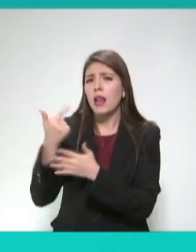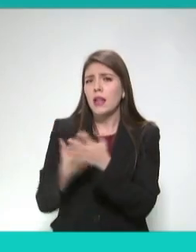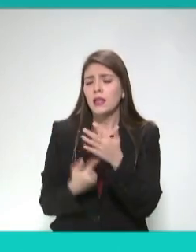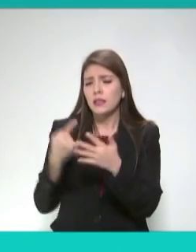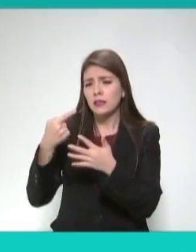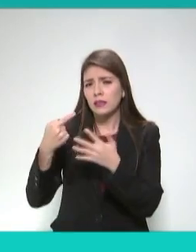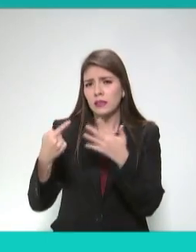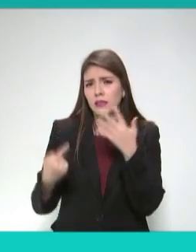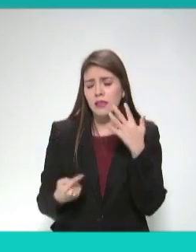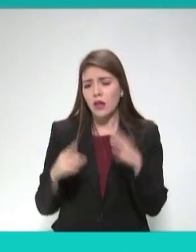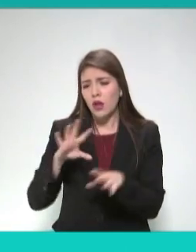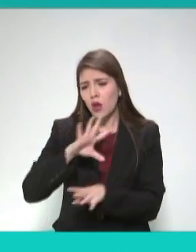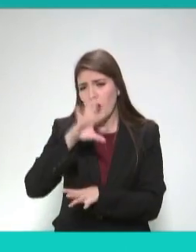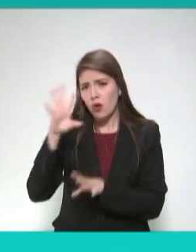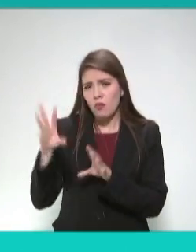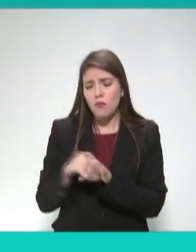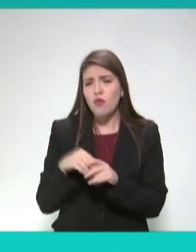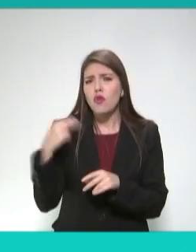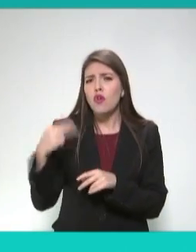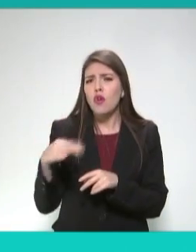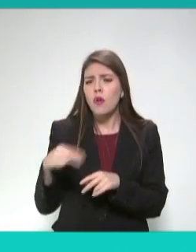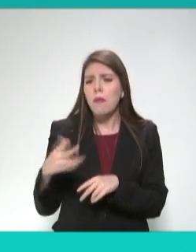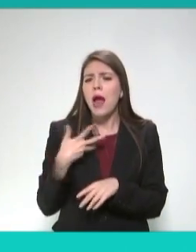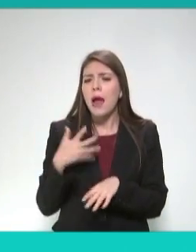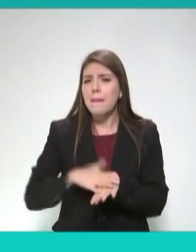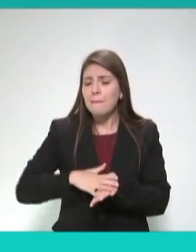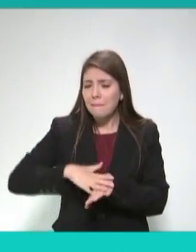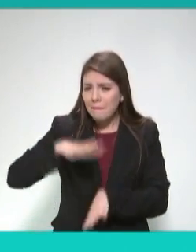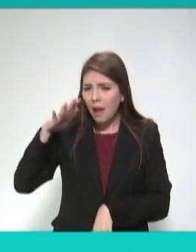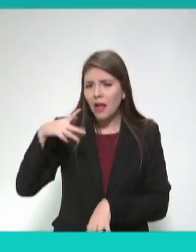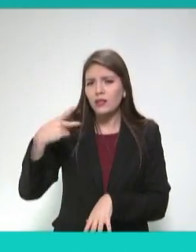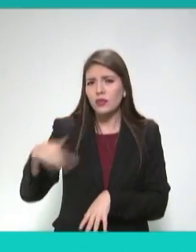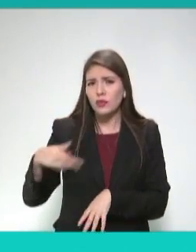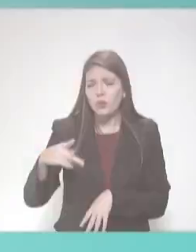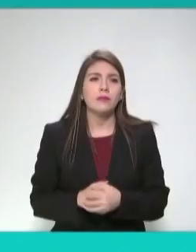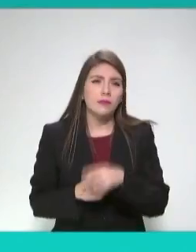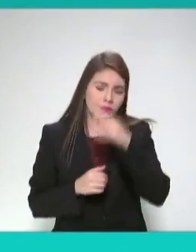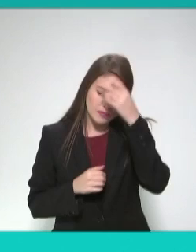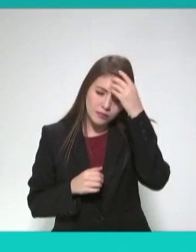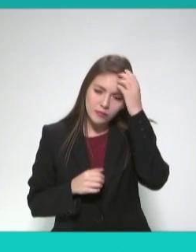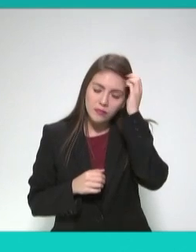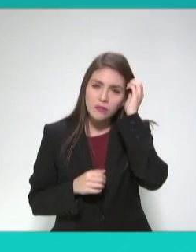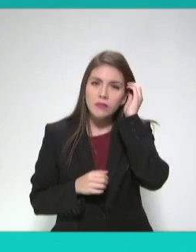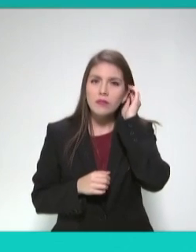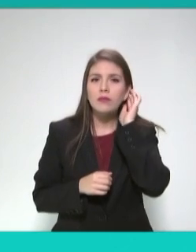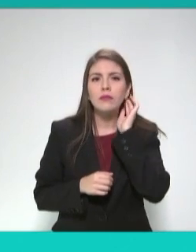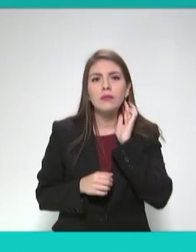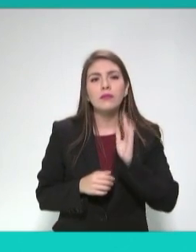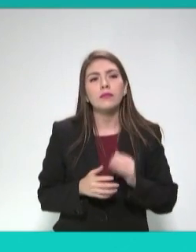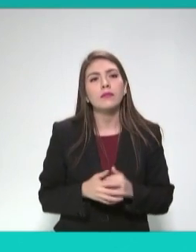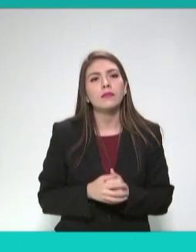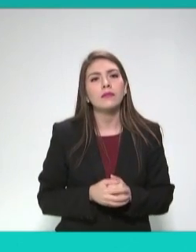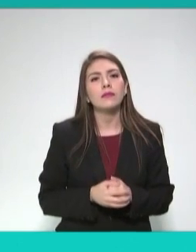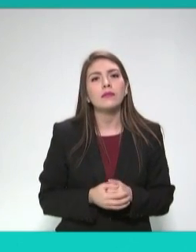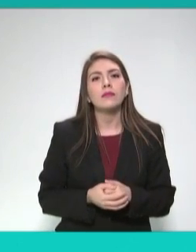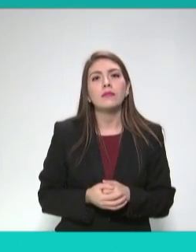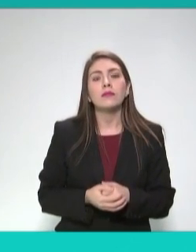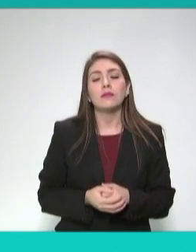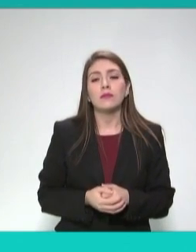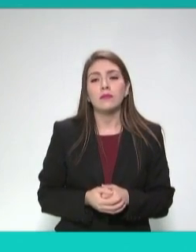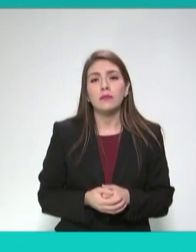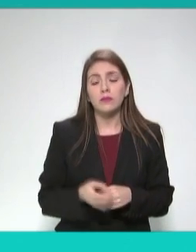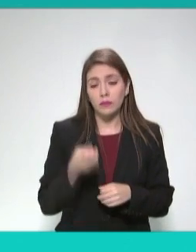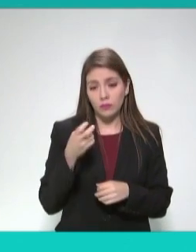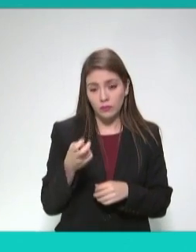nombres más frecuentes en el padrón electoral y su número de incidencias. Determinamos que el agravio hecho valer ante